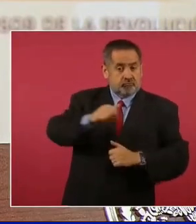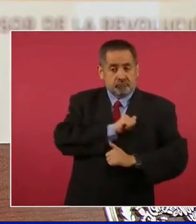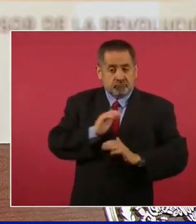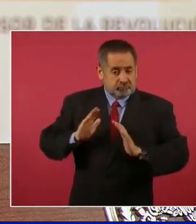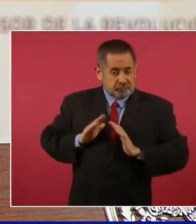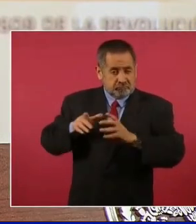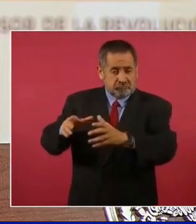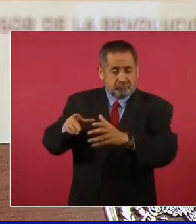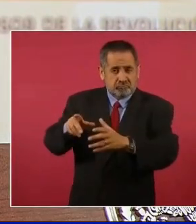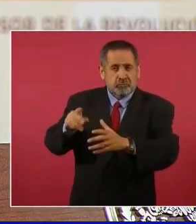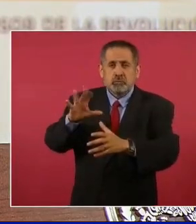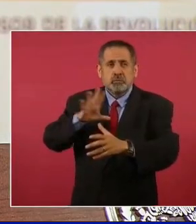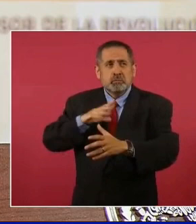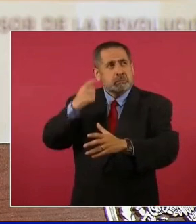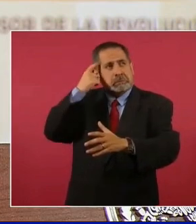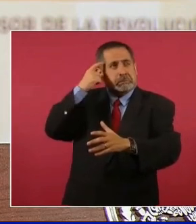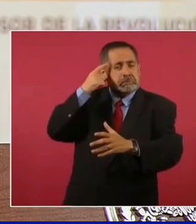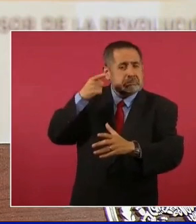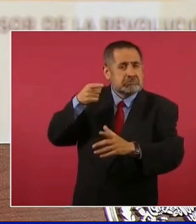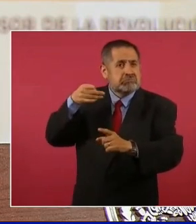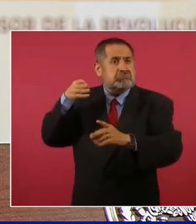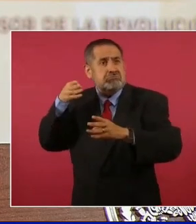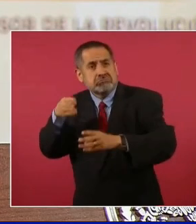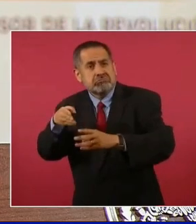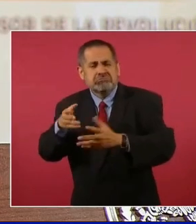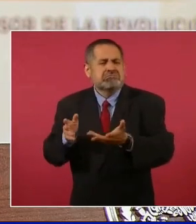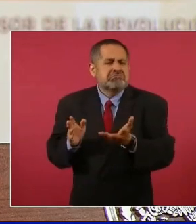no tiene